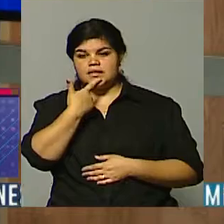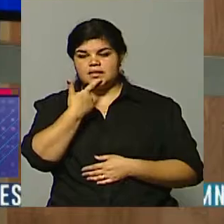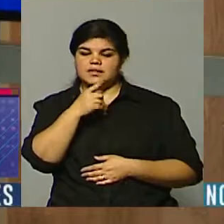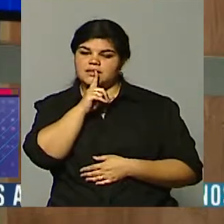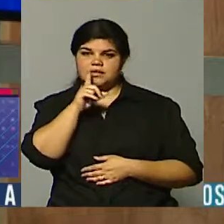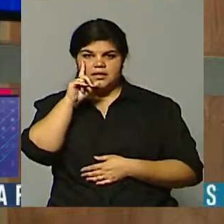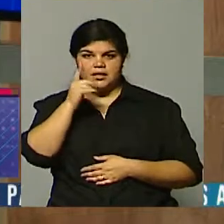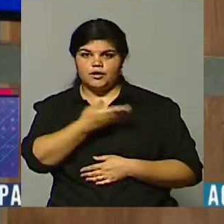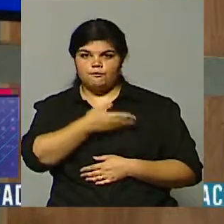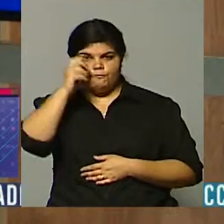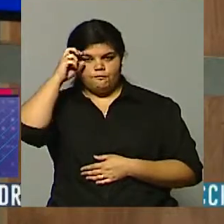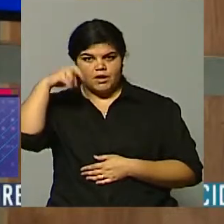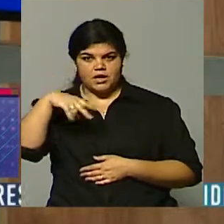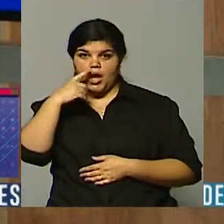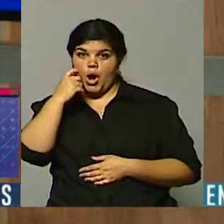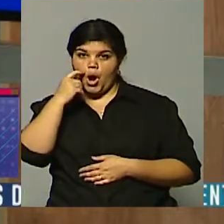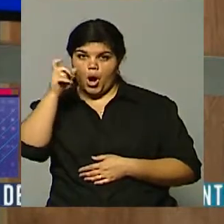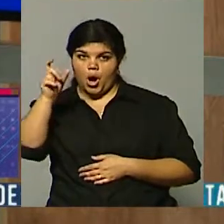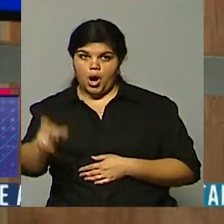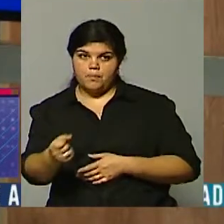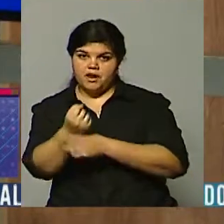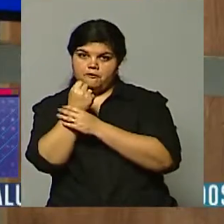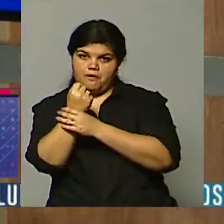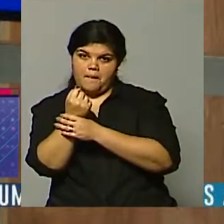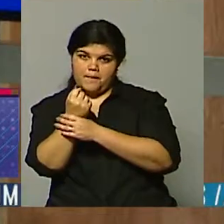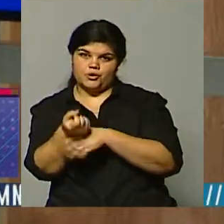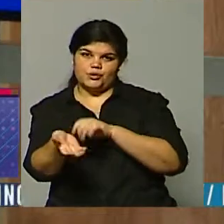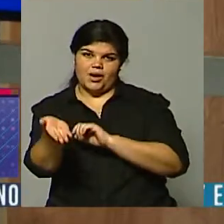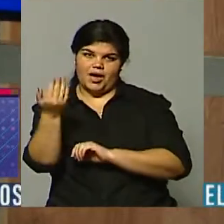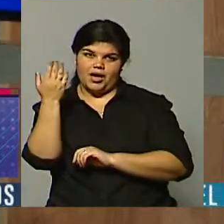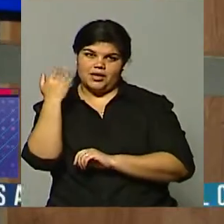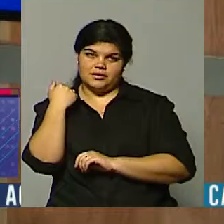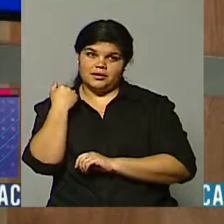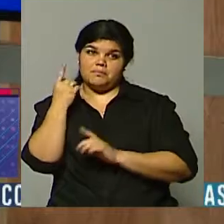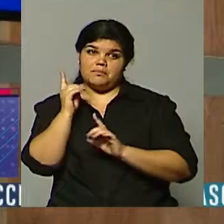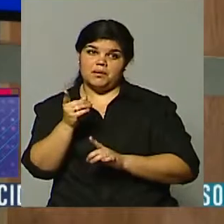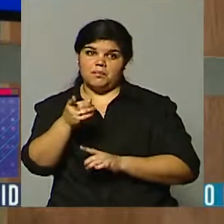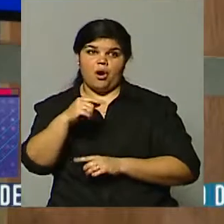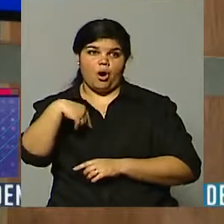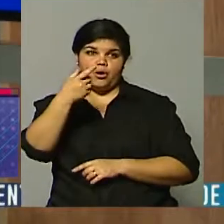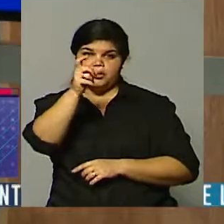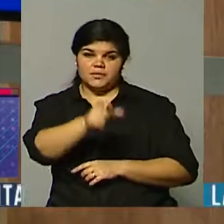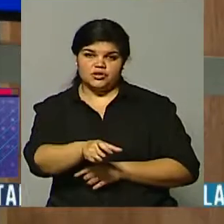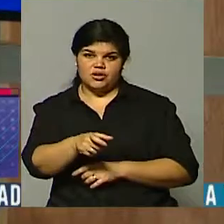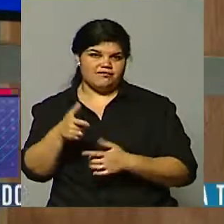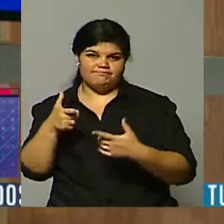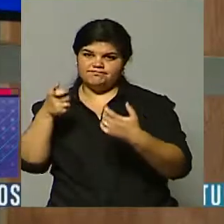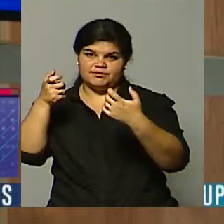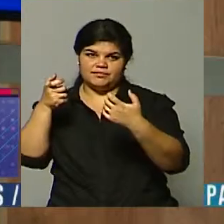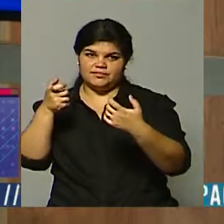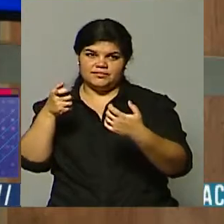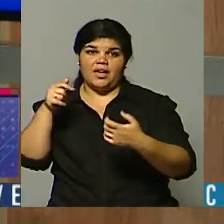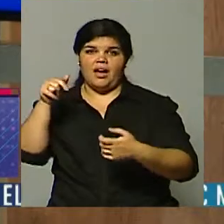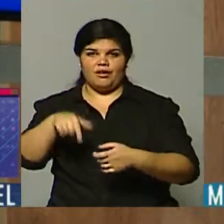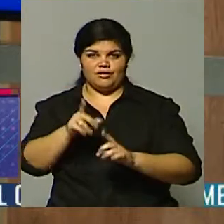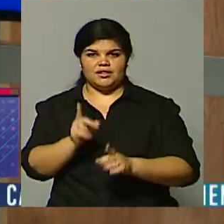más reconocidos. Aunque bueno, Stephen King tenía sus diferencias con Stanley Kubrick. Él hasta el día de hoy boicotea